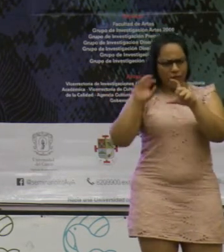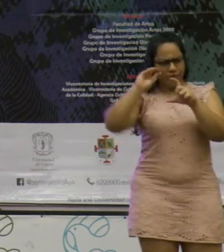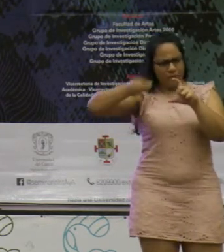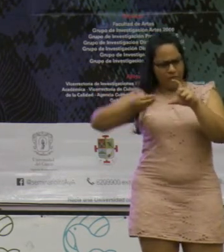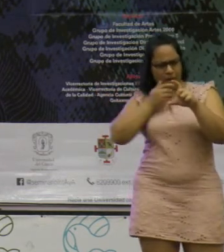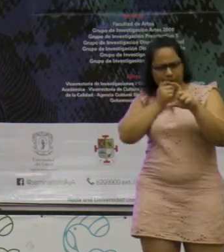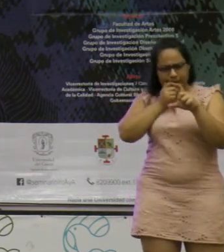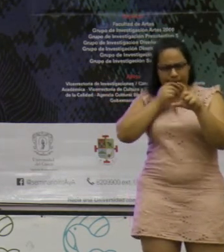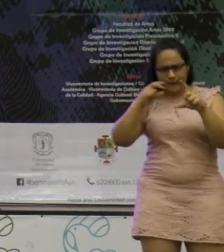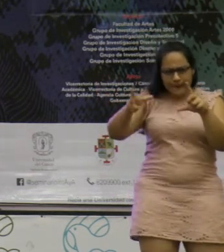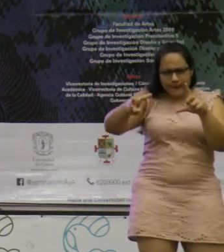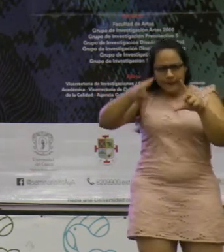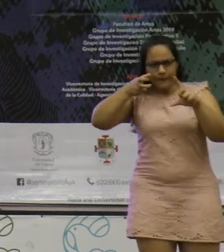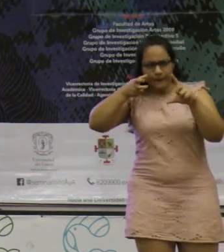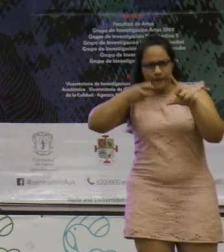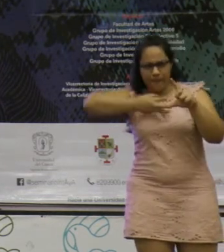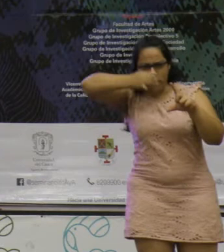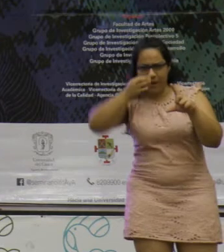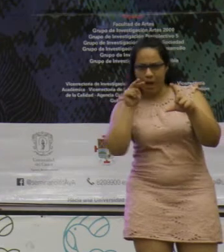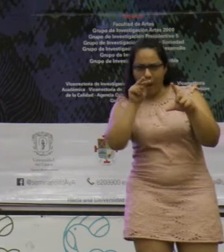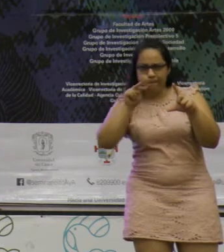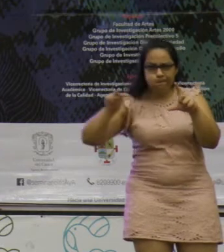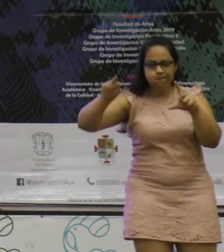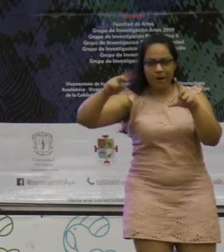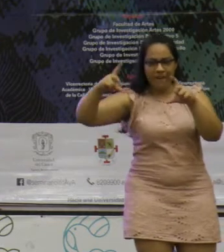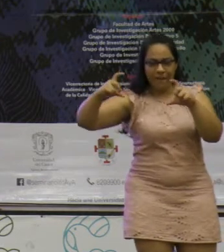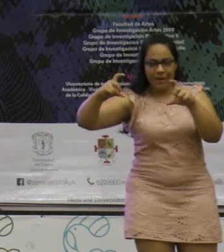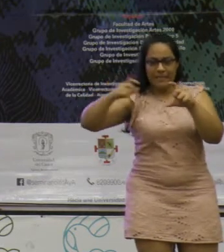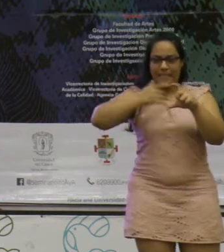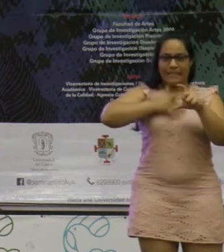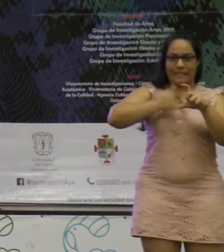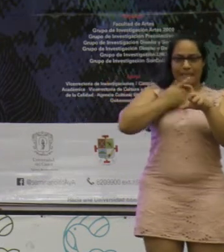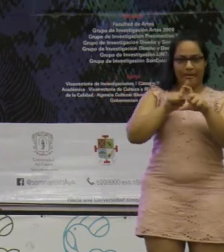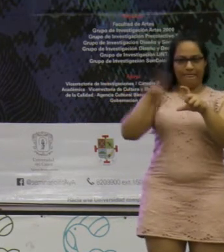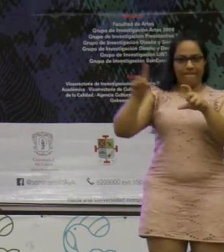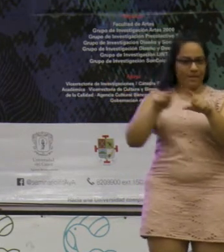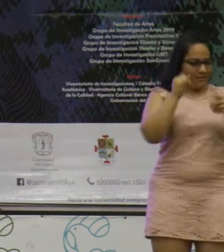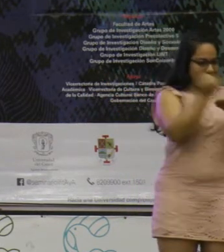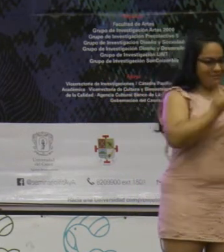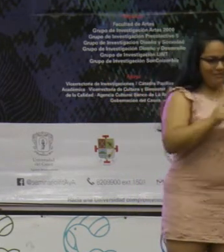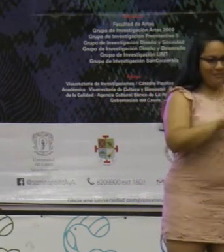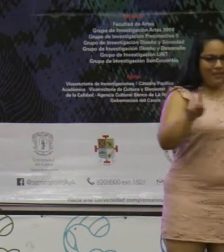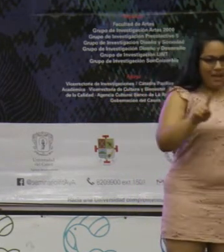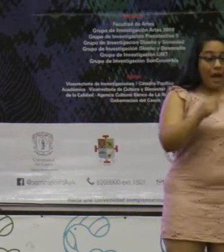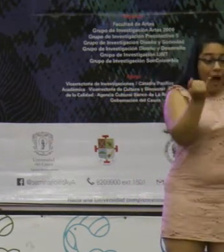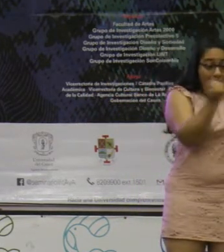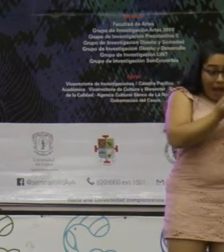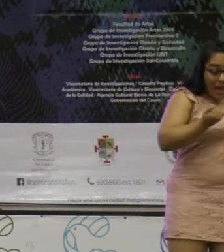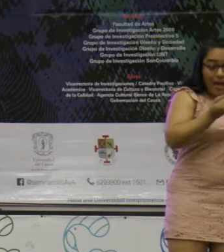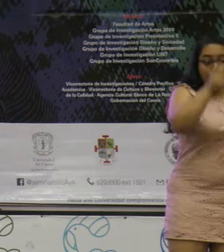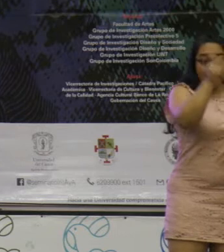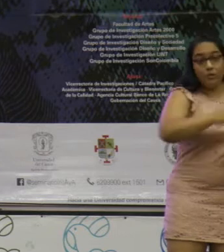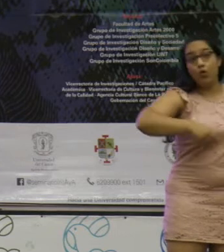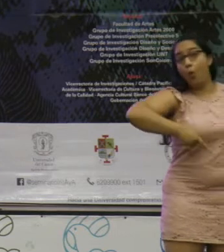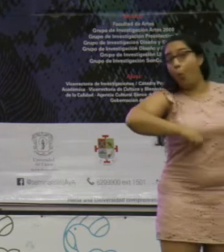que asumimos como hecho verídico, nos coloca en unas fronteras muy distintas de la imagen. En la ilustración alguien nos